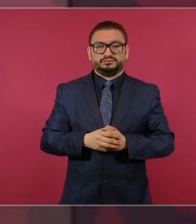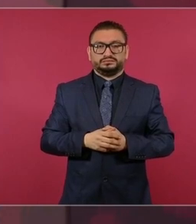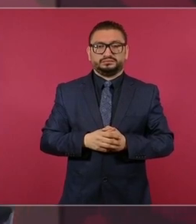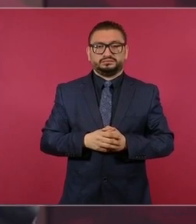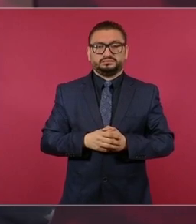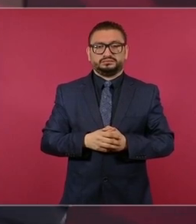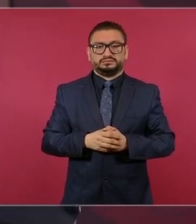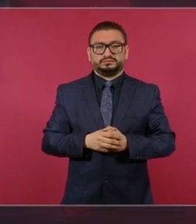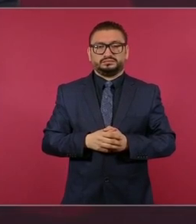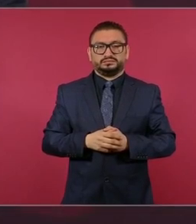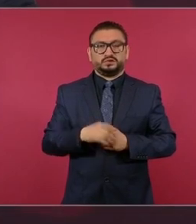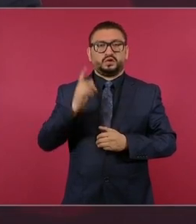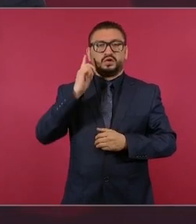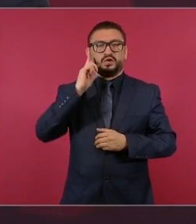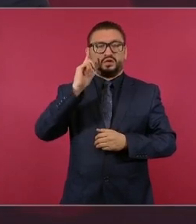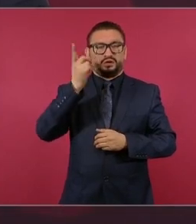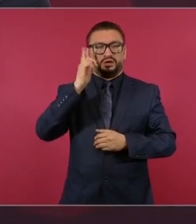Sería muy bueno que él